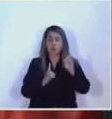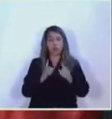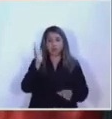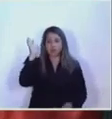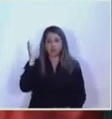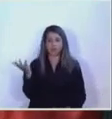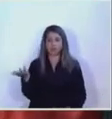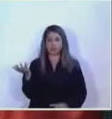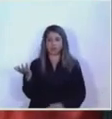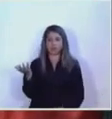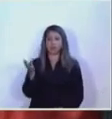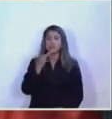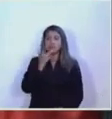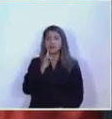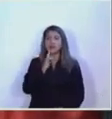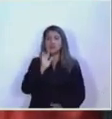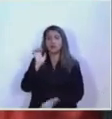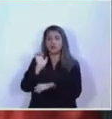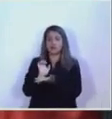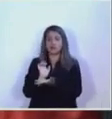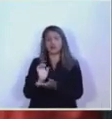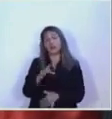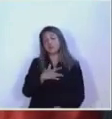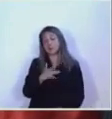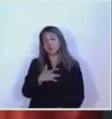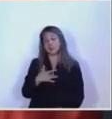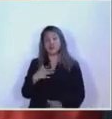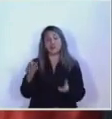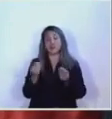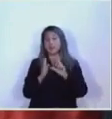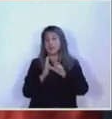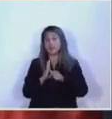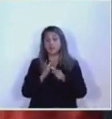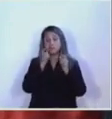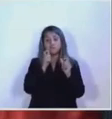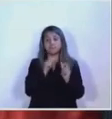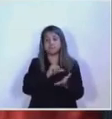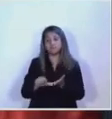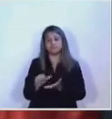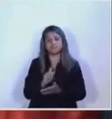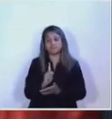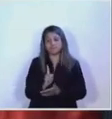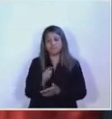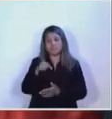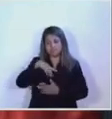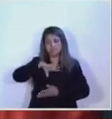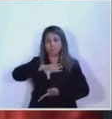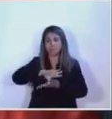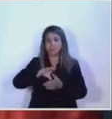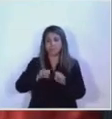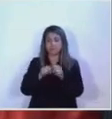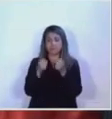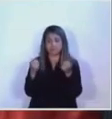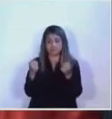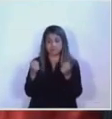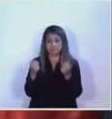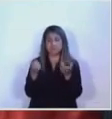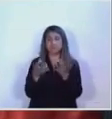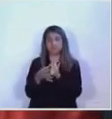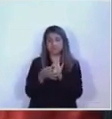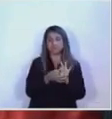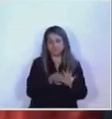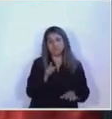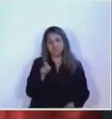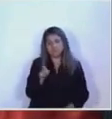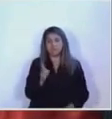entienden y porque tenemos un Estado que lamentablemente es muy lento para reaccionar. Si este es un país fracturado, es precisamente